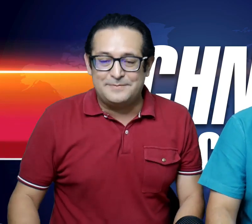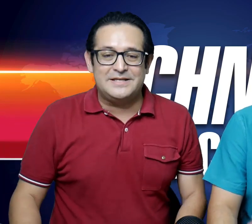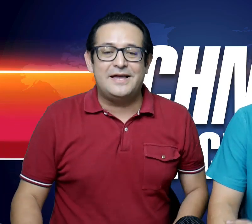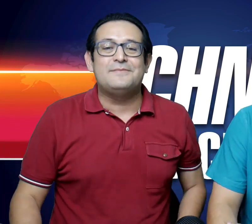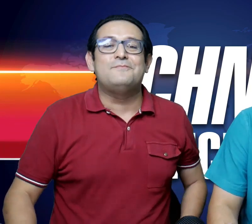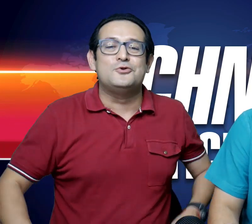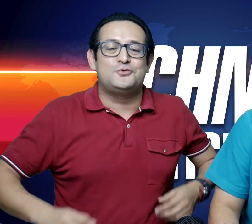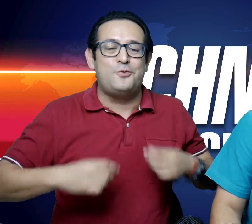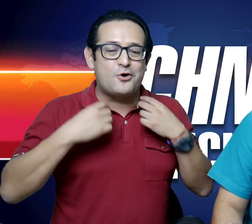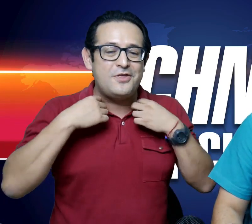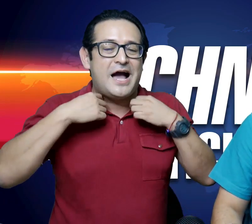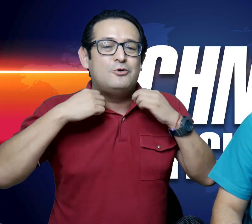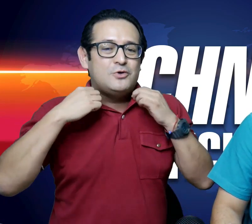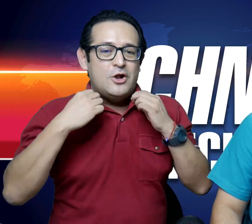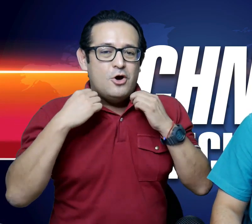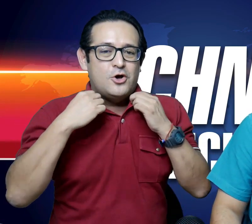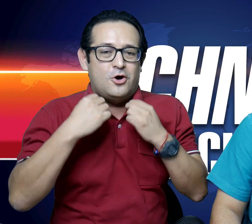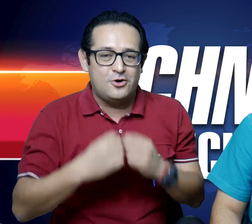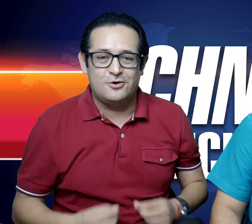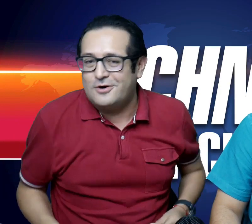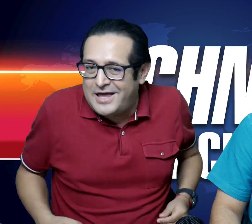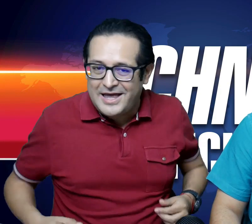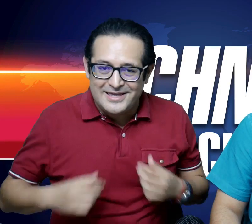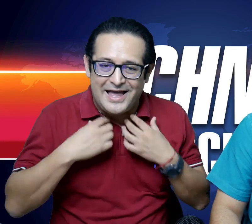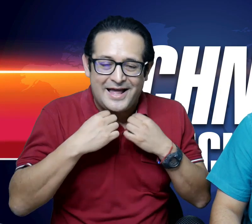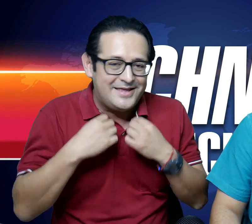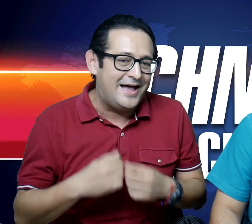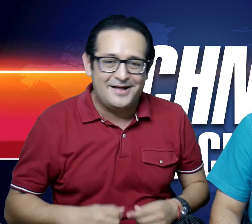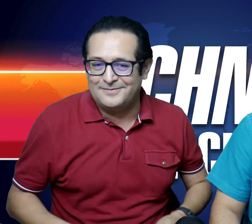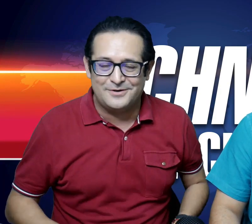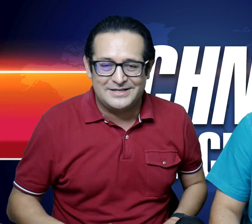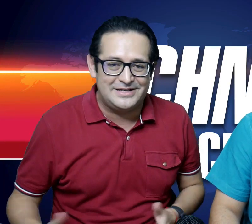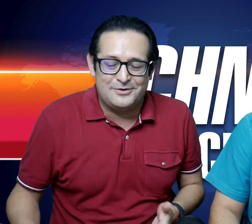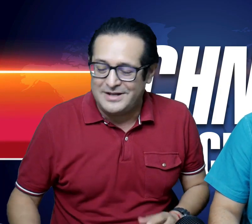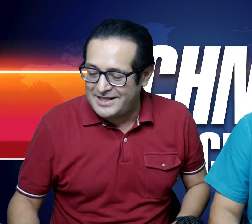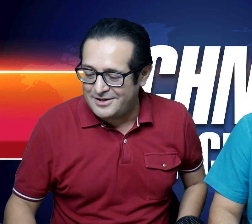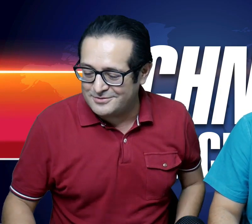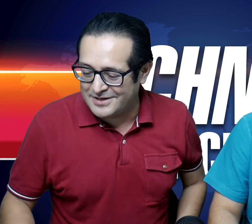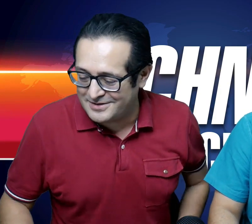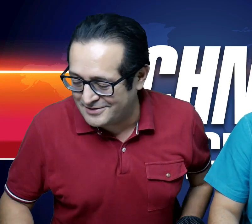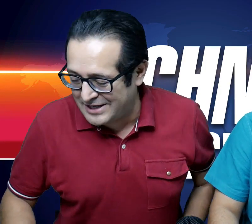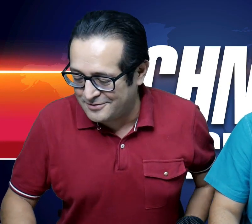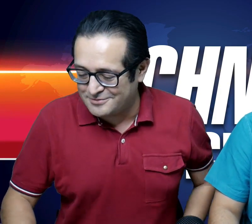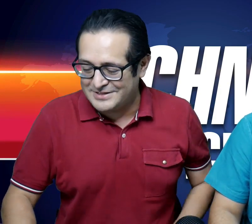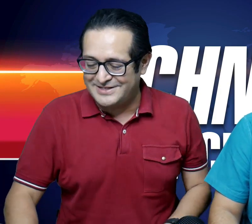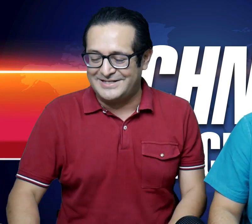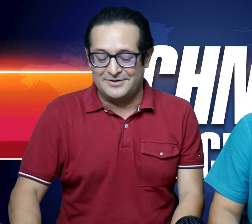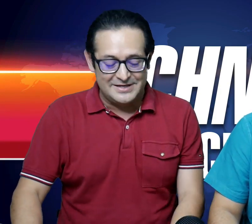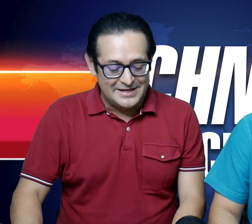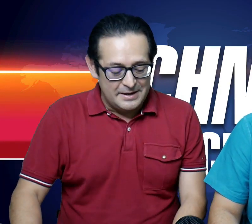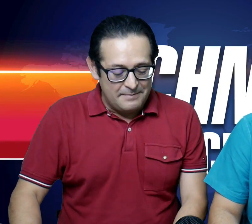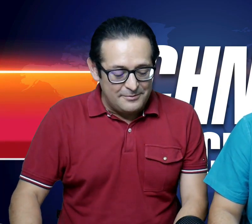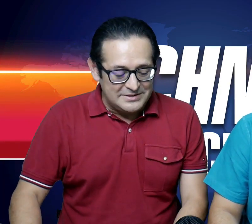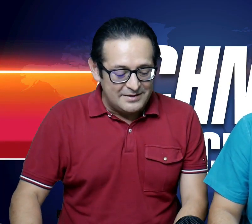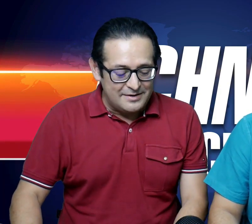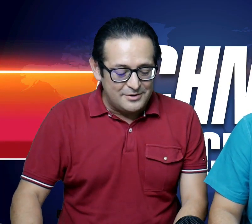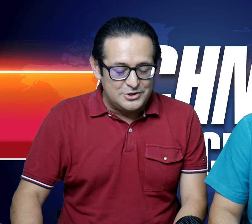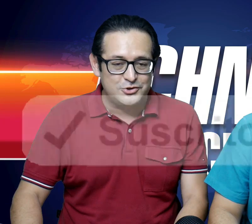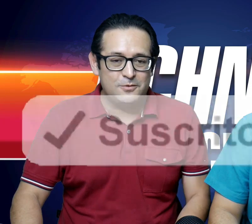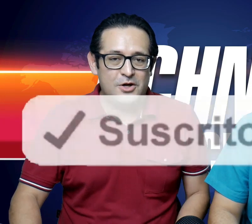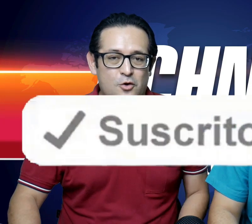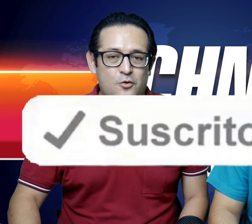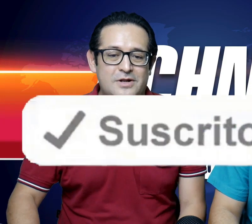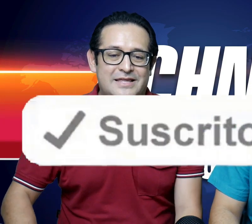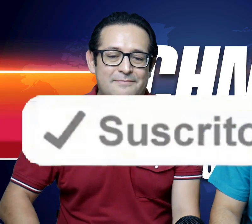seguir después de un poco de autoelogio, ¿ok? Ya, porque si no, nadie nos lo dice, ni siquiera. Vamos a hablar,